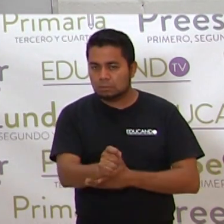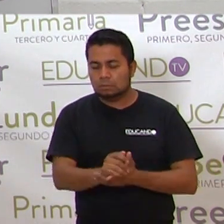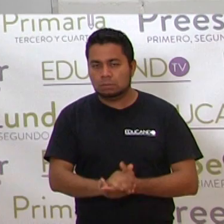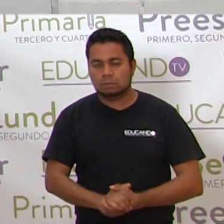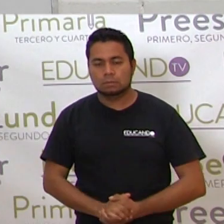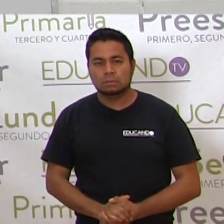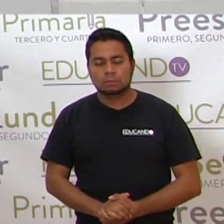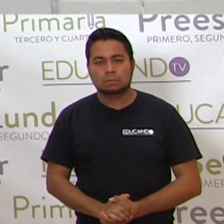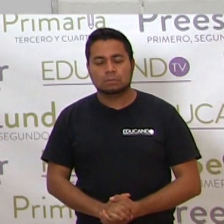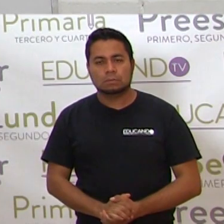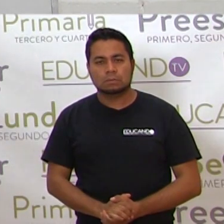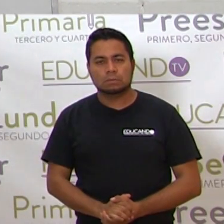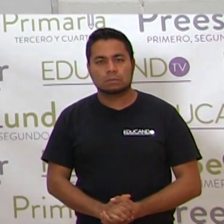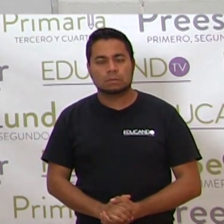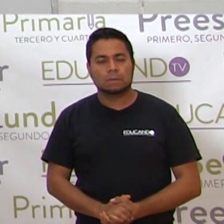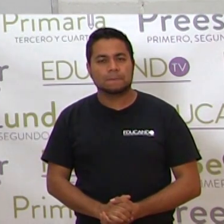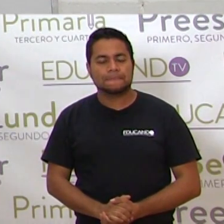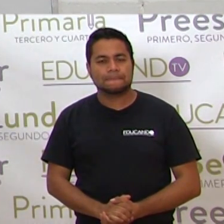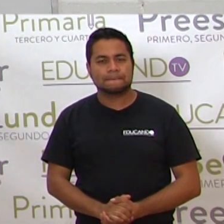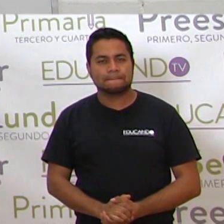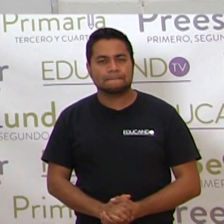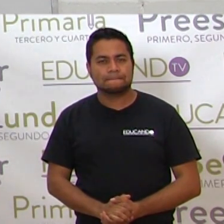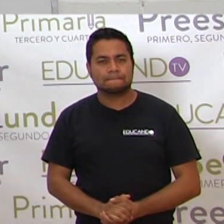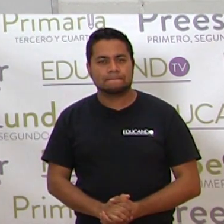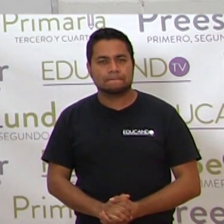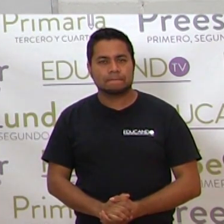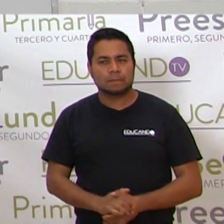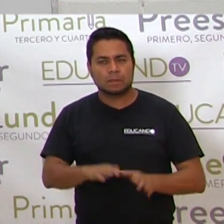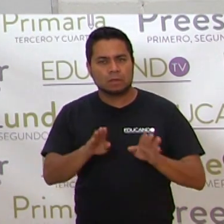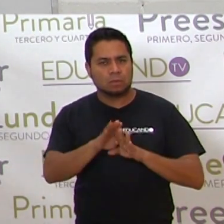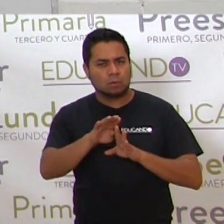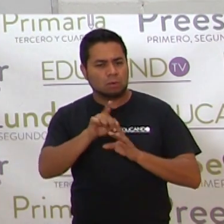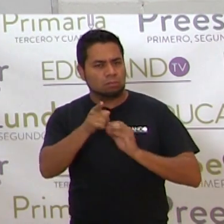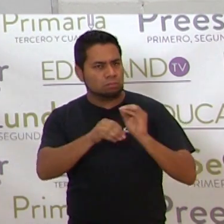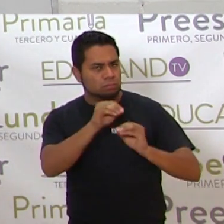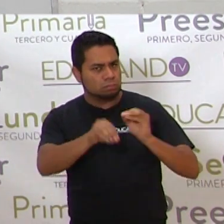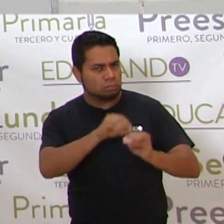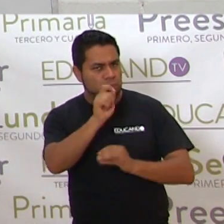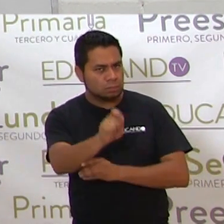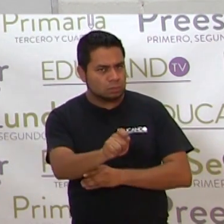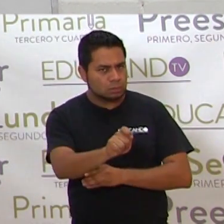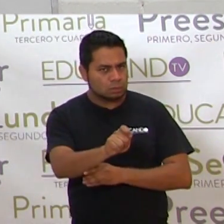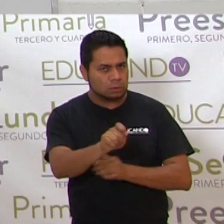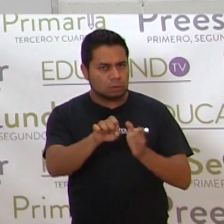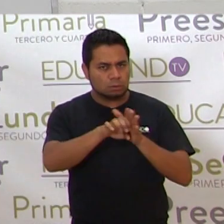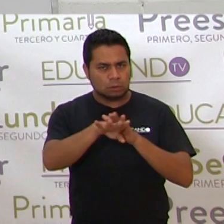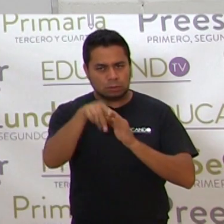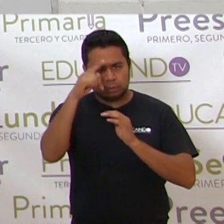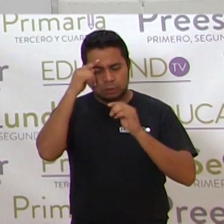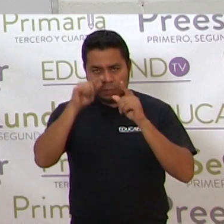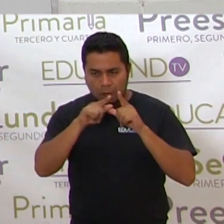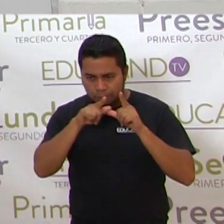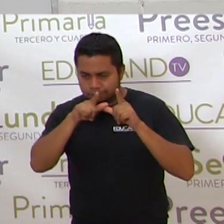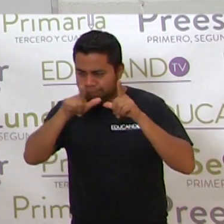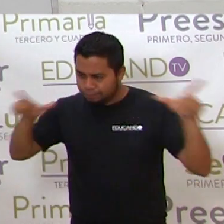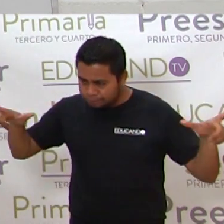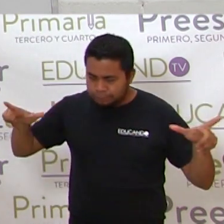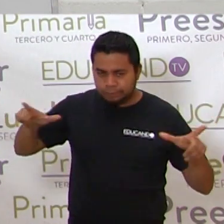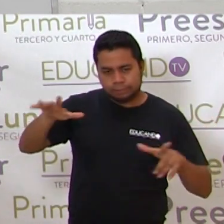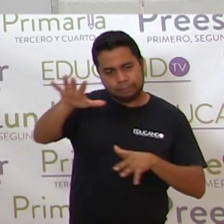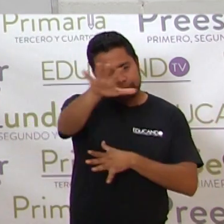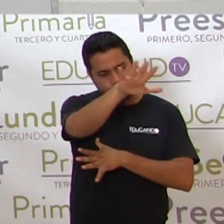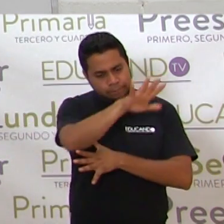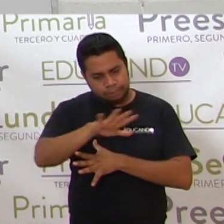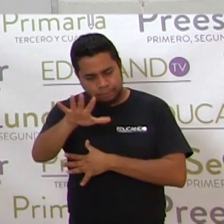Bien, ¿a qué me refiero cuando hablo de cómo ser decorado? A toda la parte de la escenografía, a toda la parte